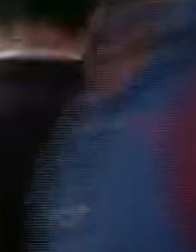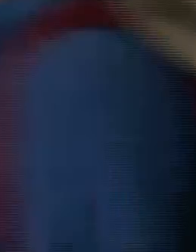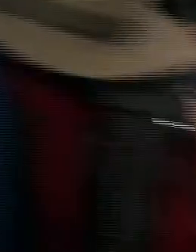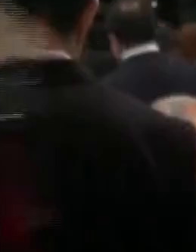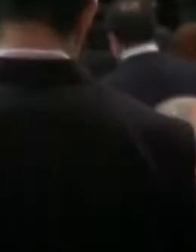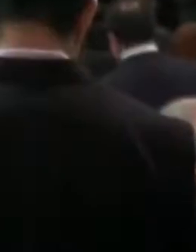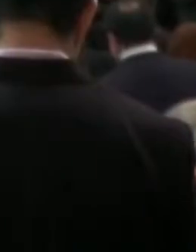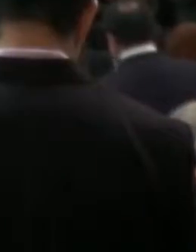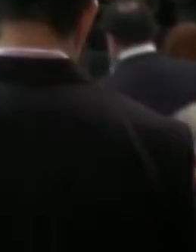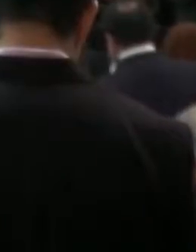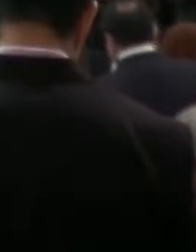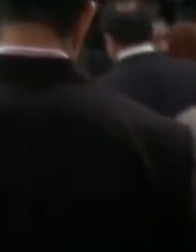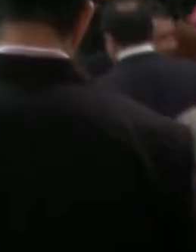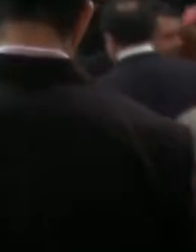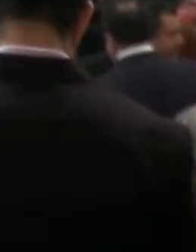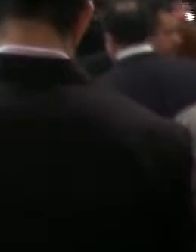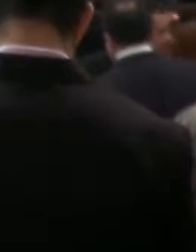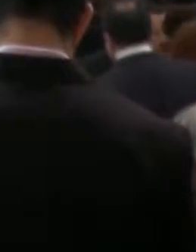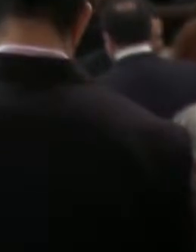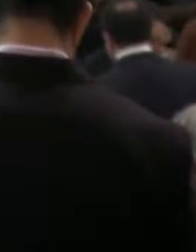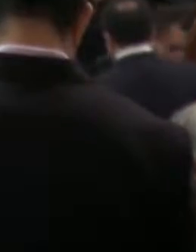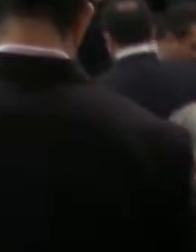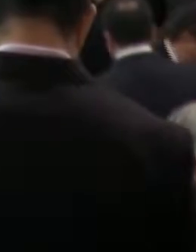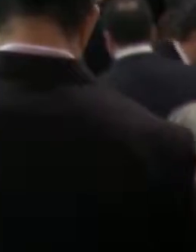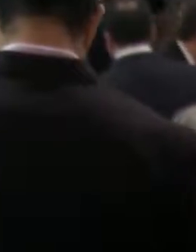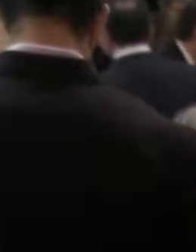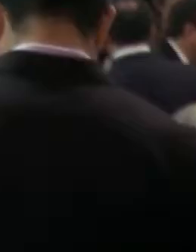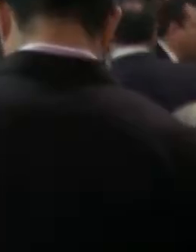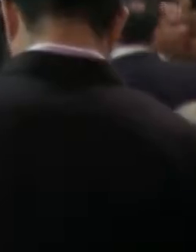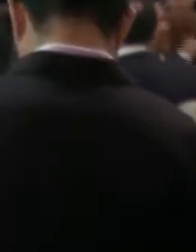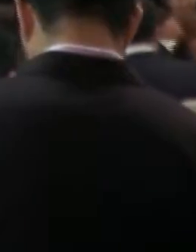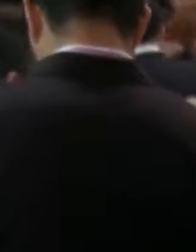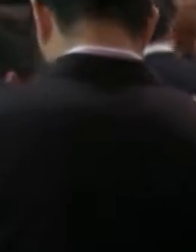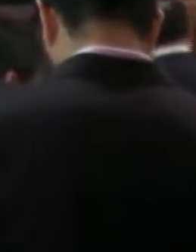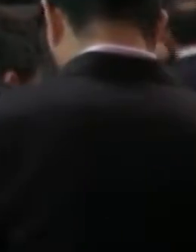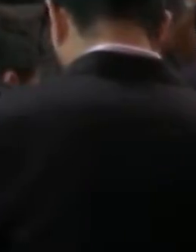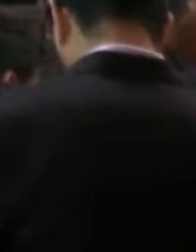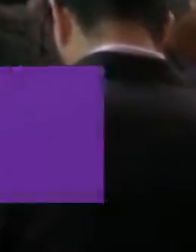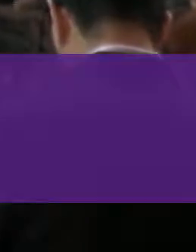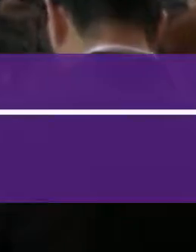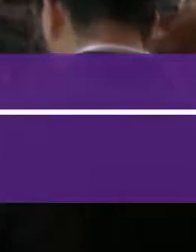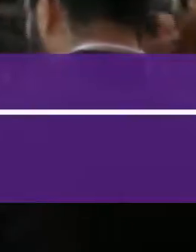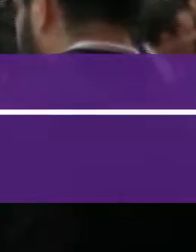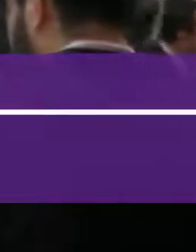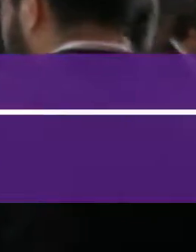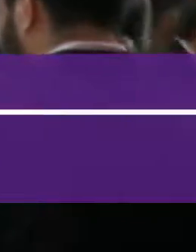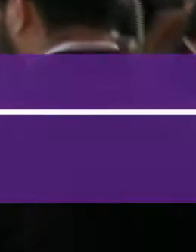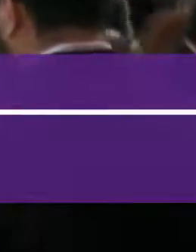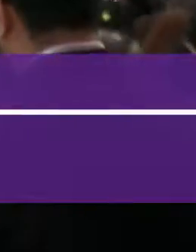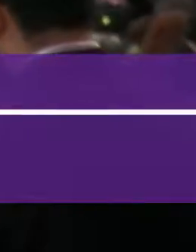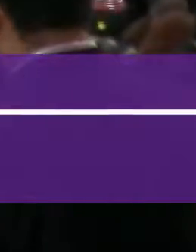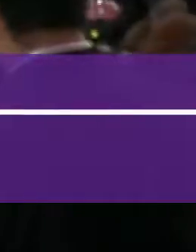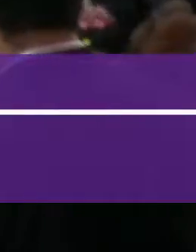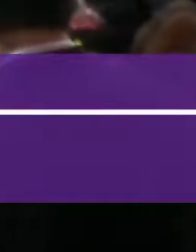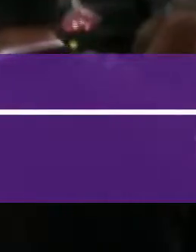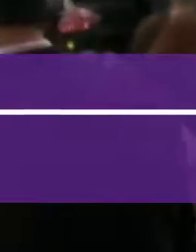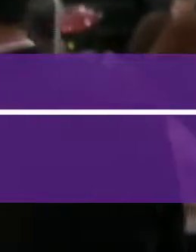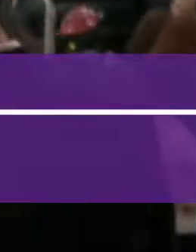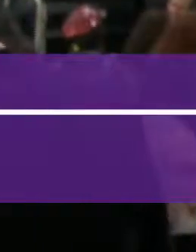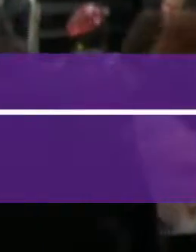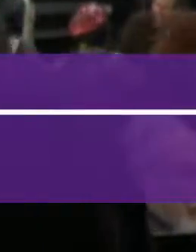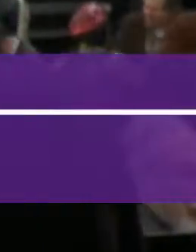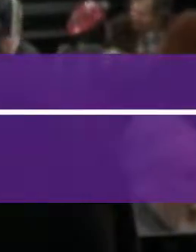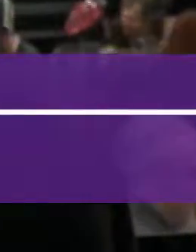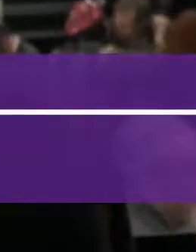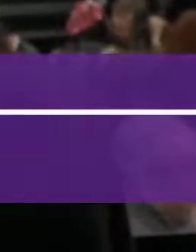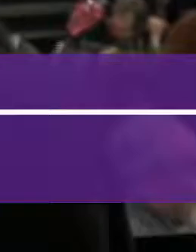Bueno, pues en este momento se decreta un receso para continuar con estos trabajos de la Asamblea Constituyente de la Ciudad de México